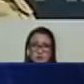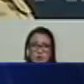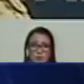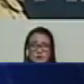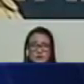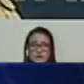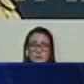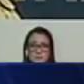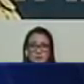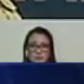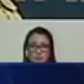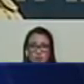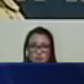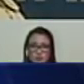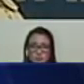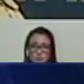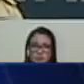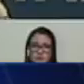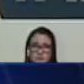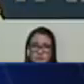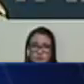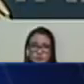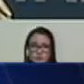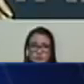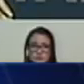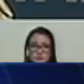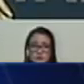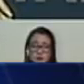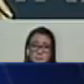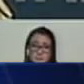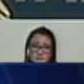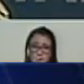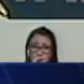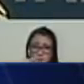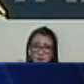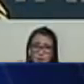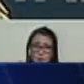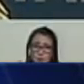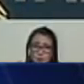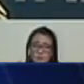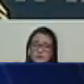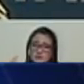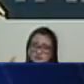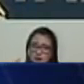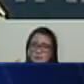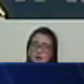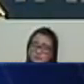Búsquenme un país del mundo que haya hecho tantos procesos electorales por unidad de tiempo que Venezuela, uno solo.